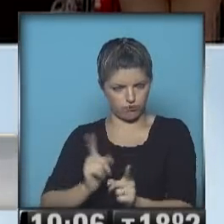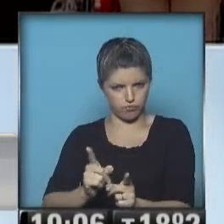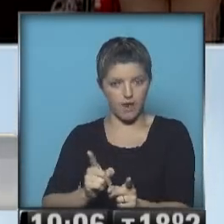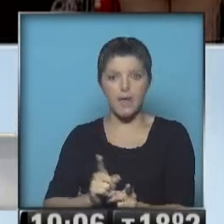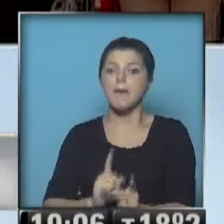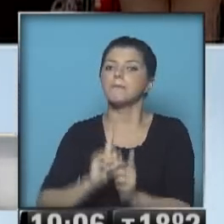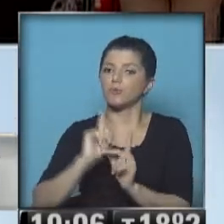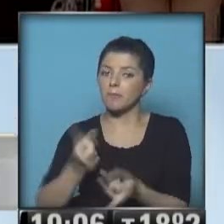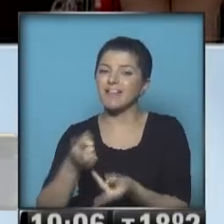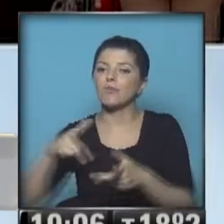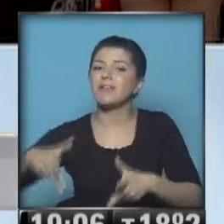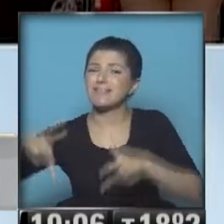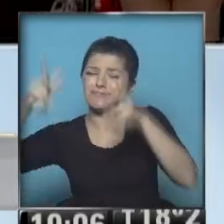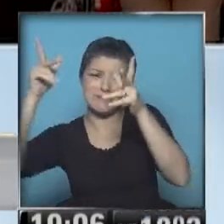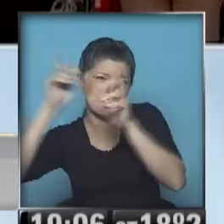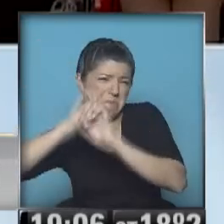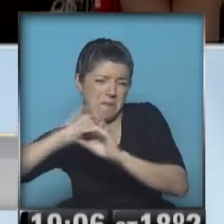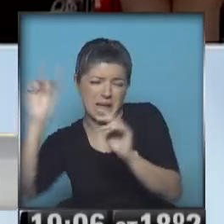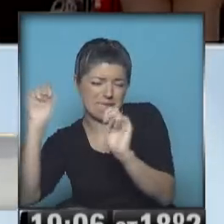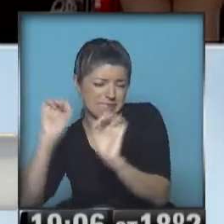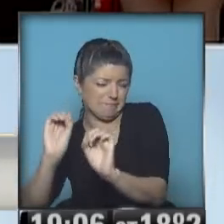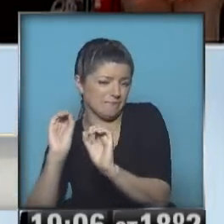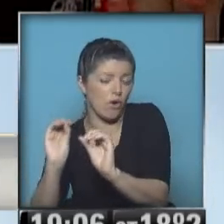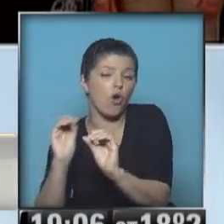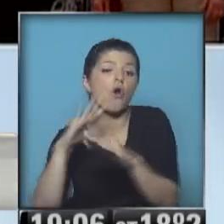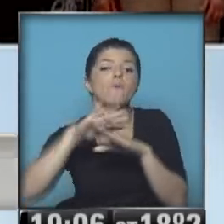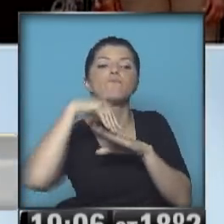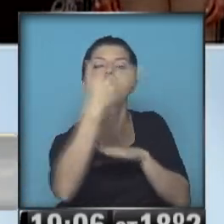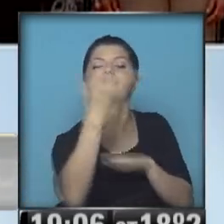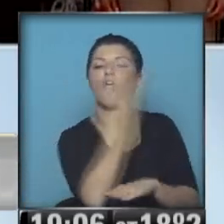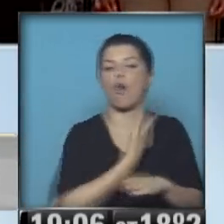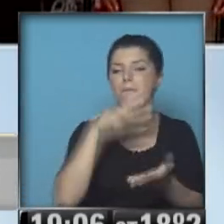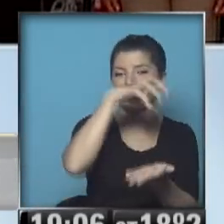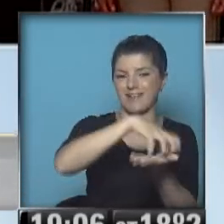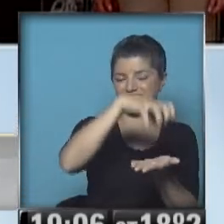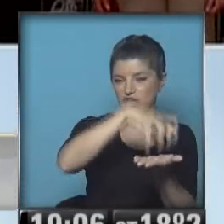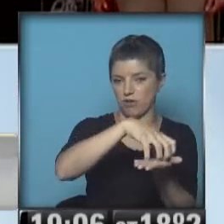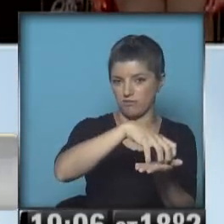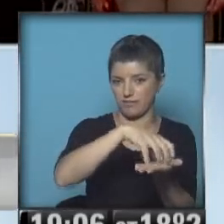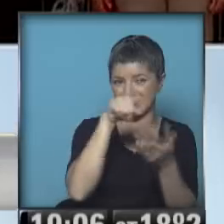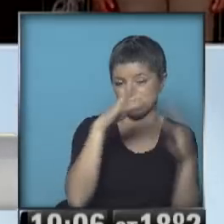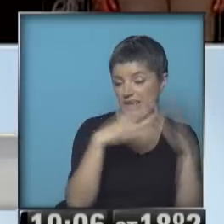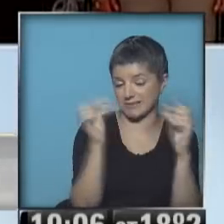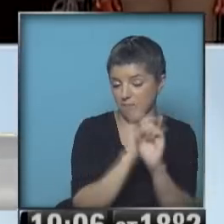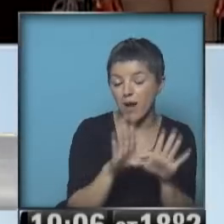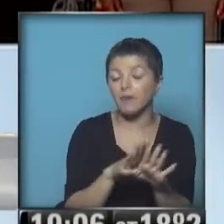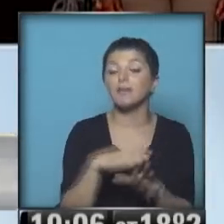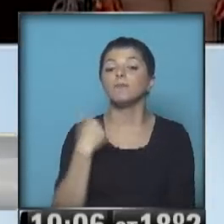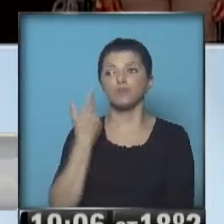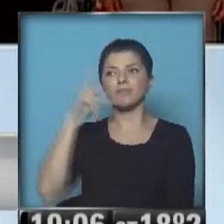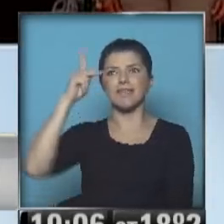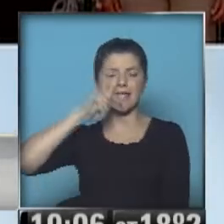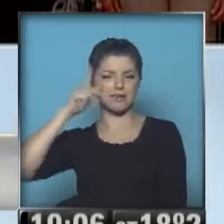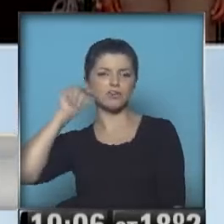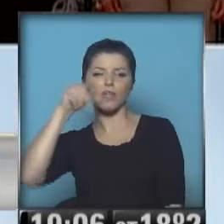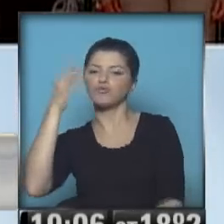eso, sino que estaba en un edificio de porquería frente a la gobernación, que era una casucha inmunda, y Néstor le hizo